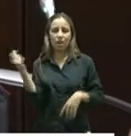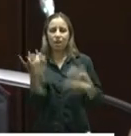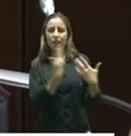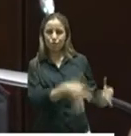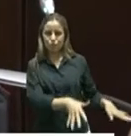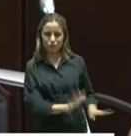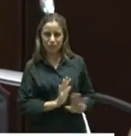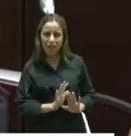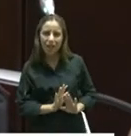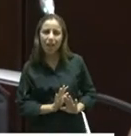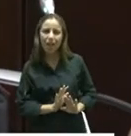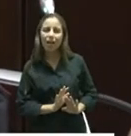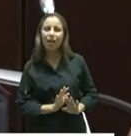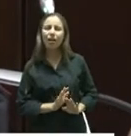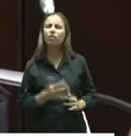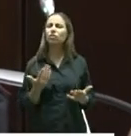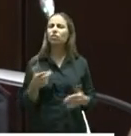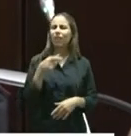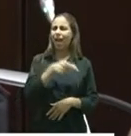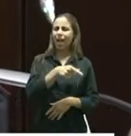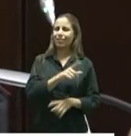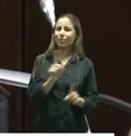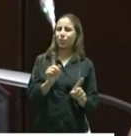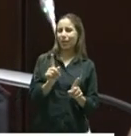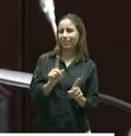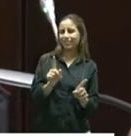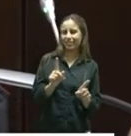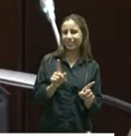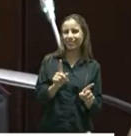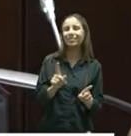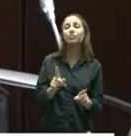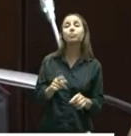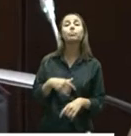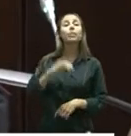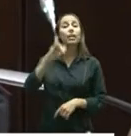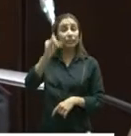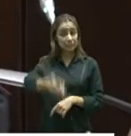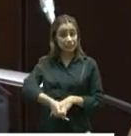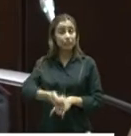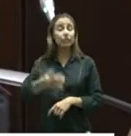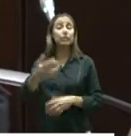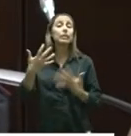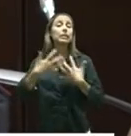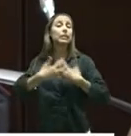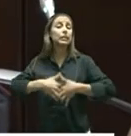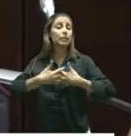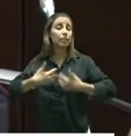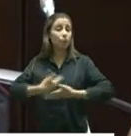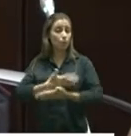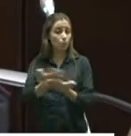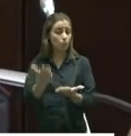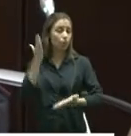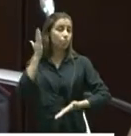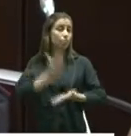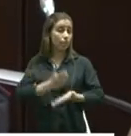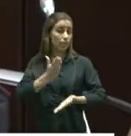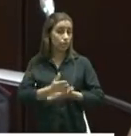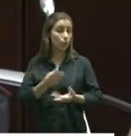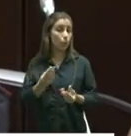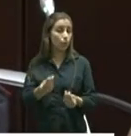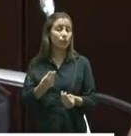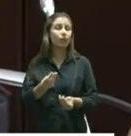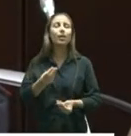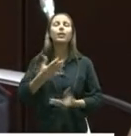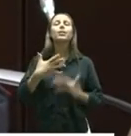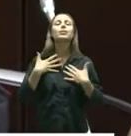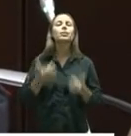tiene la ambición del privado Entonces nosotros con esa no nos van a correr pero sí el sistema Público de salud es un derecho porque la salud es